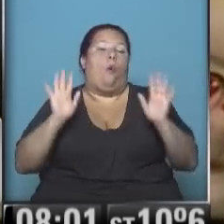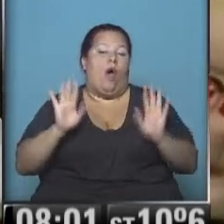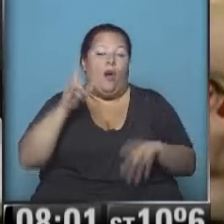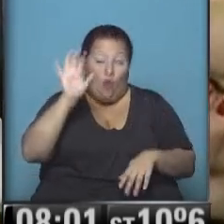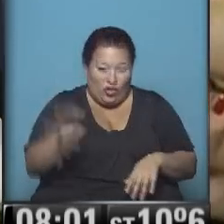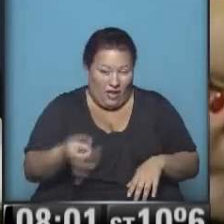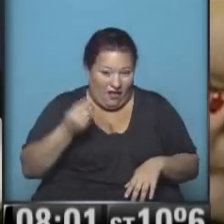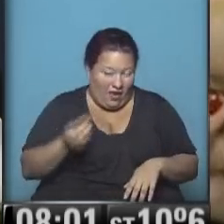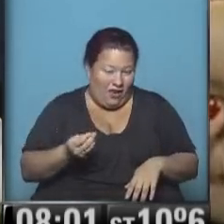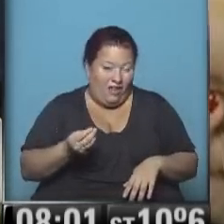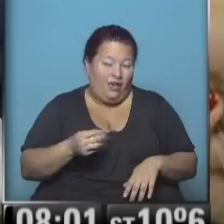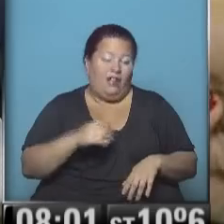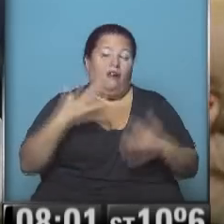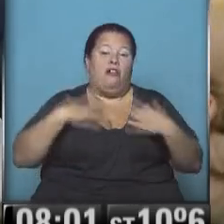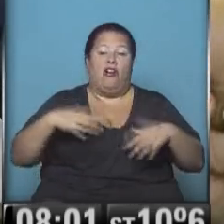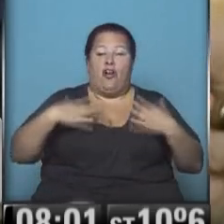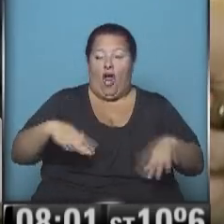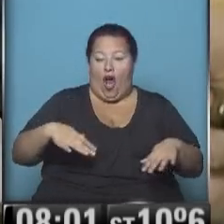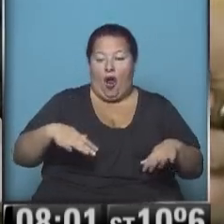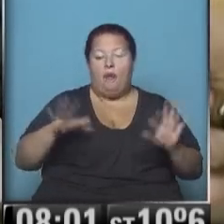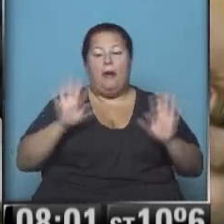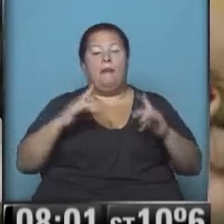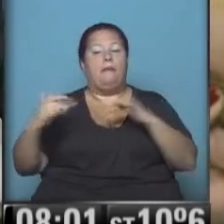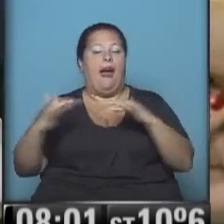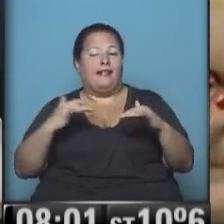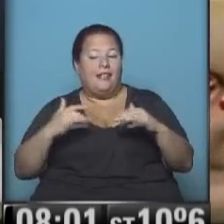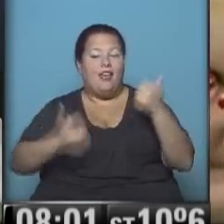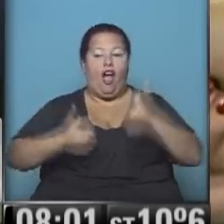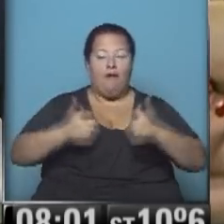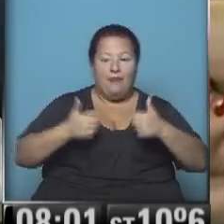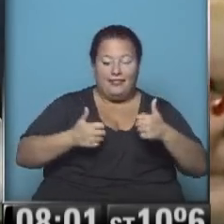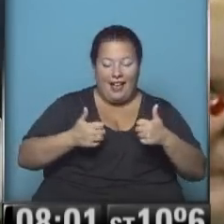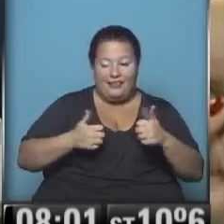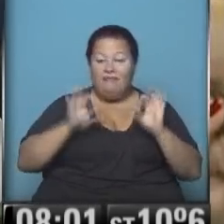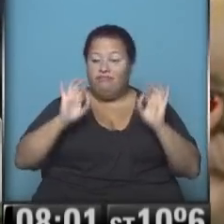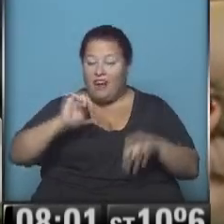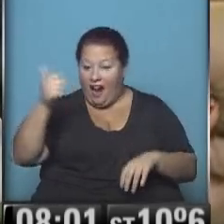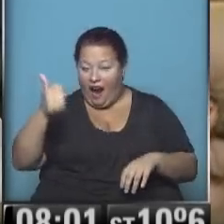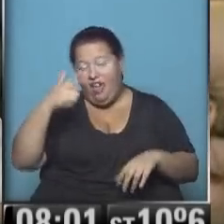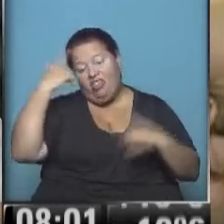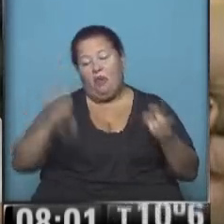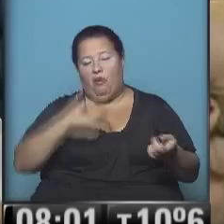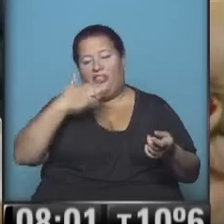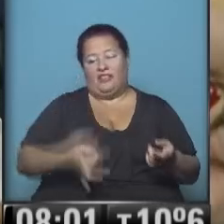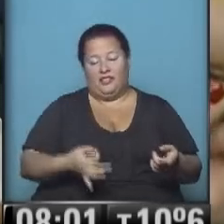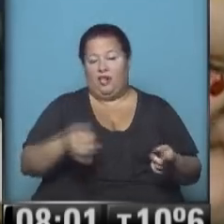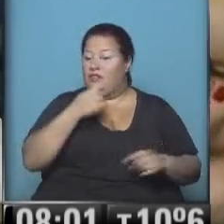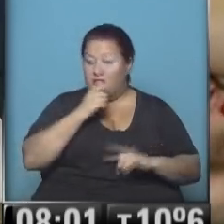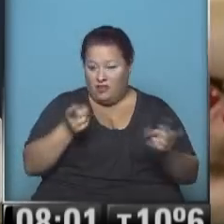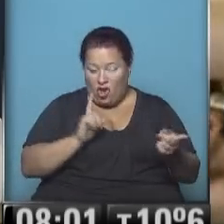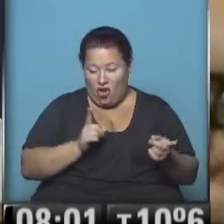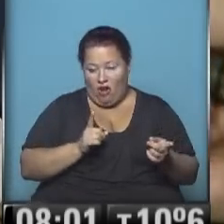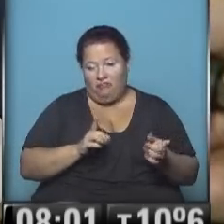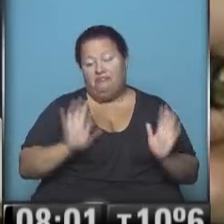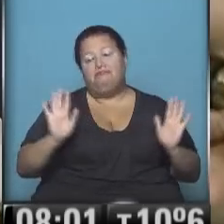qué? Te pones una pilcha, te armás un partido, competís, ganás y después tomás las decisiones que querés. Si no es así, en